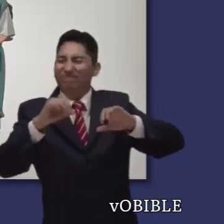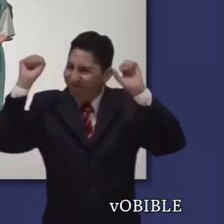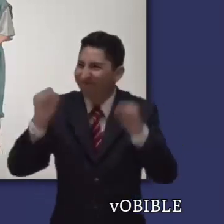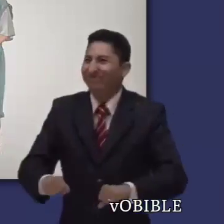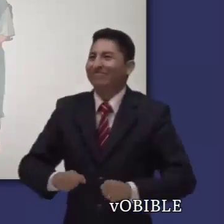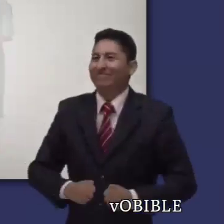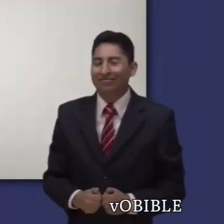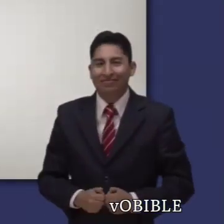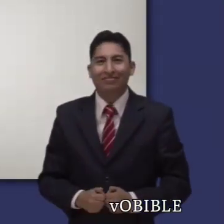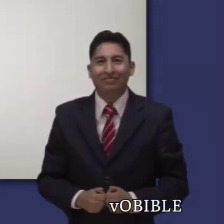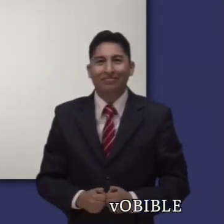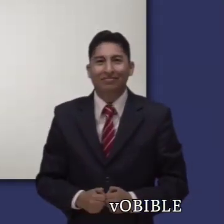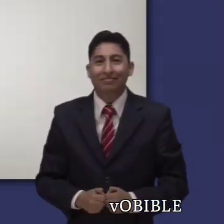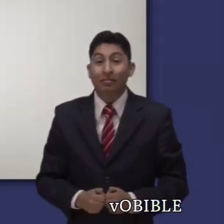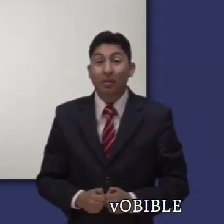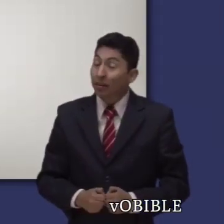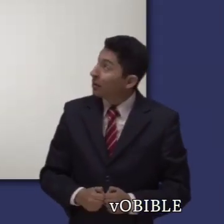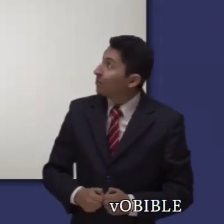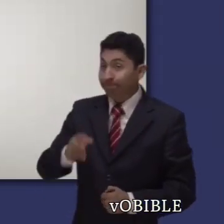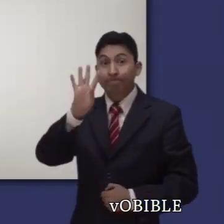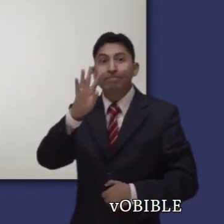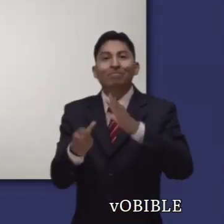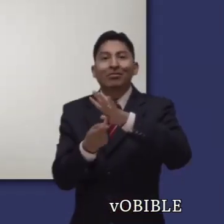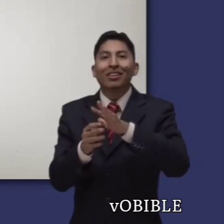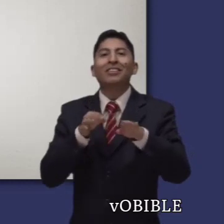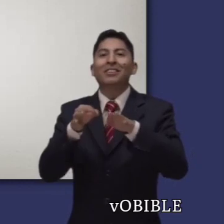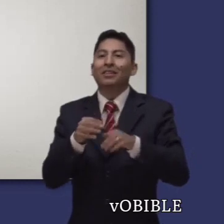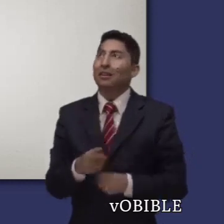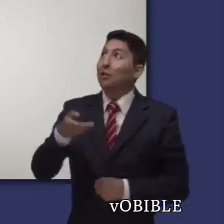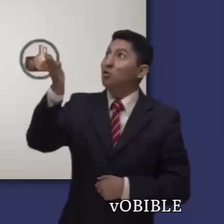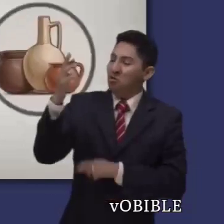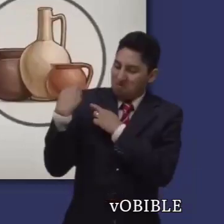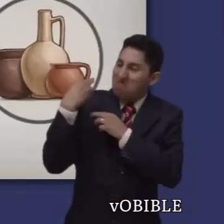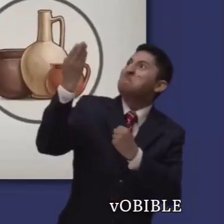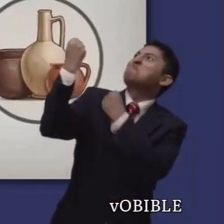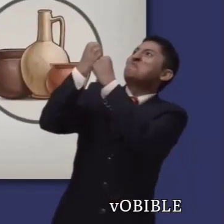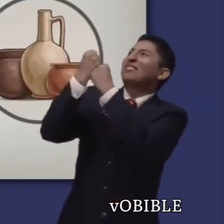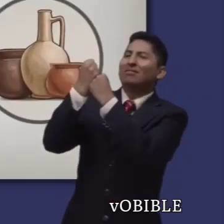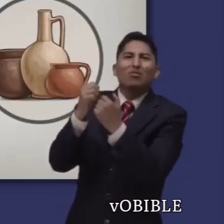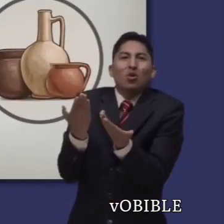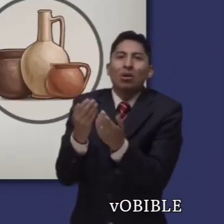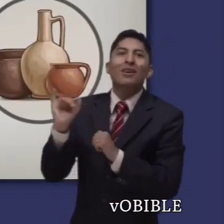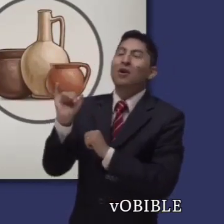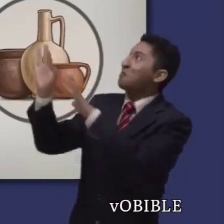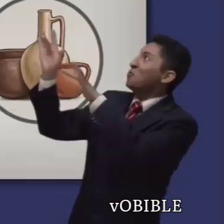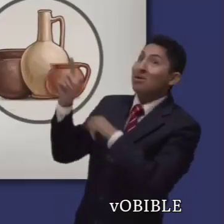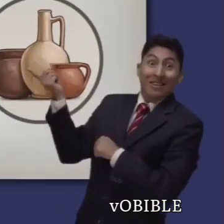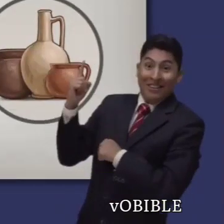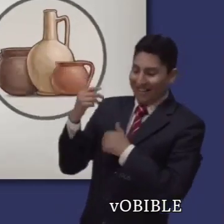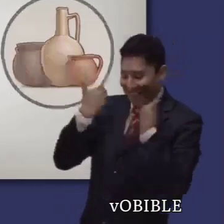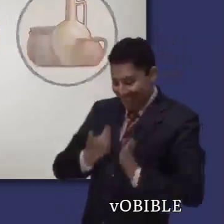En el capítulo 4, explica que el ministerio del nuevo pacto es un tesoro en vasos de barro.